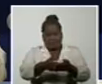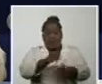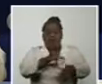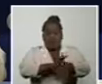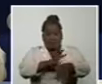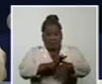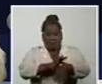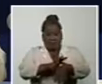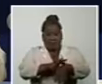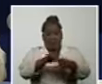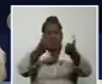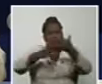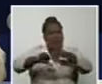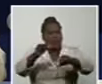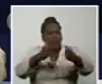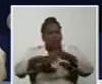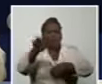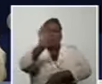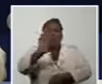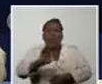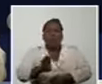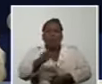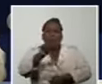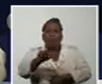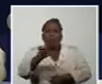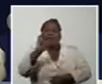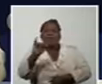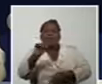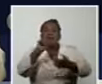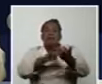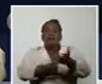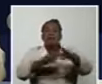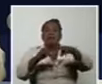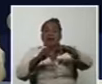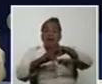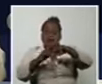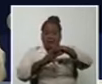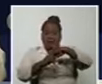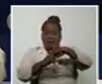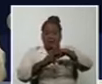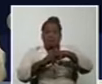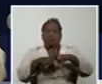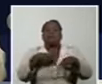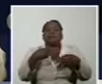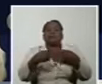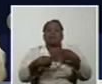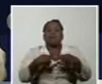en los laboratorios de biología molecular del Instituto de Medicina Tropical Pedro Curí,